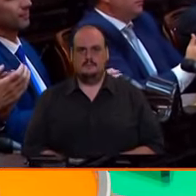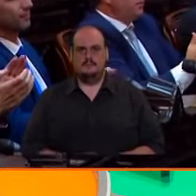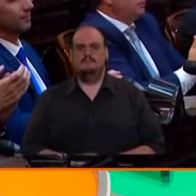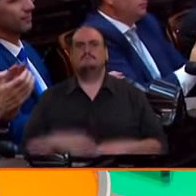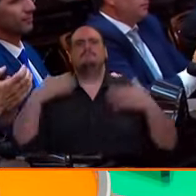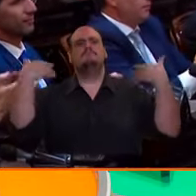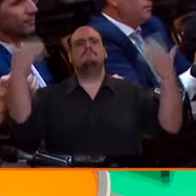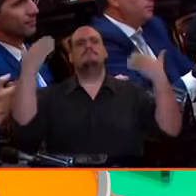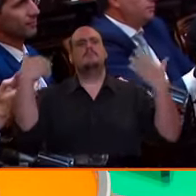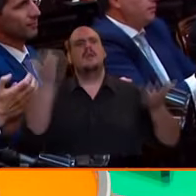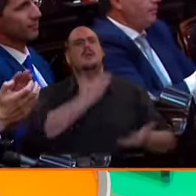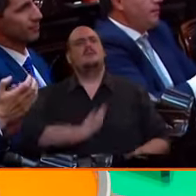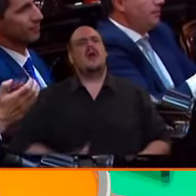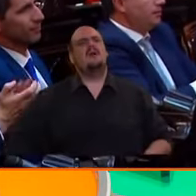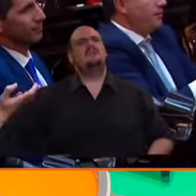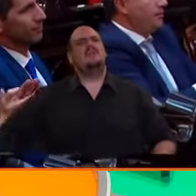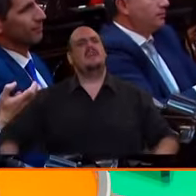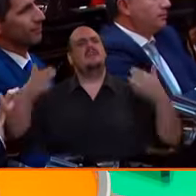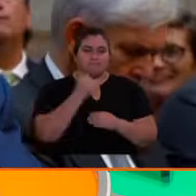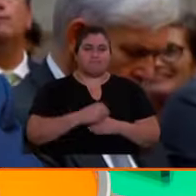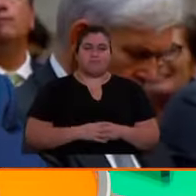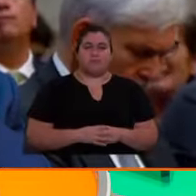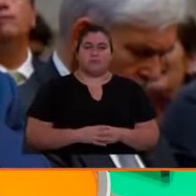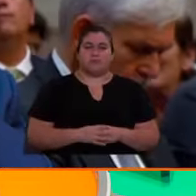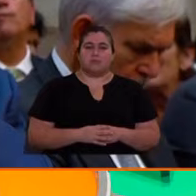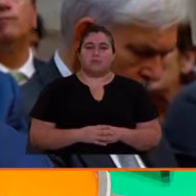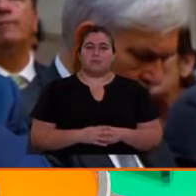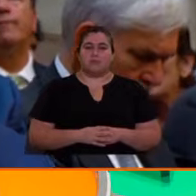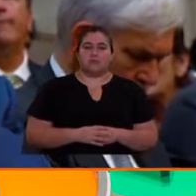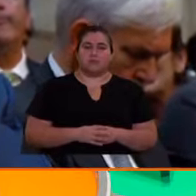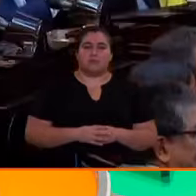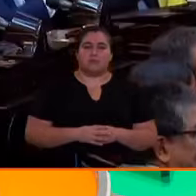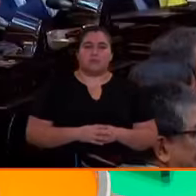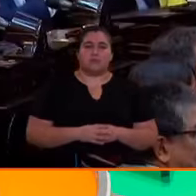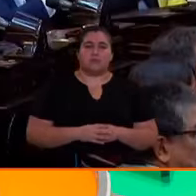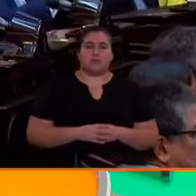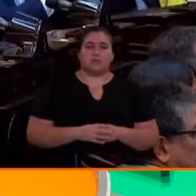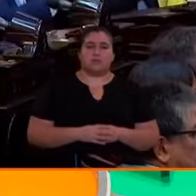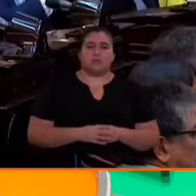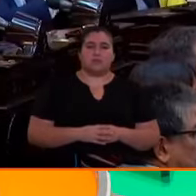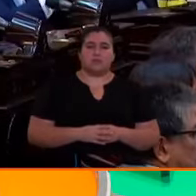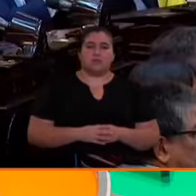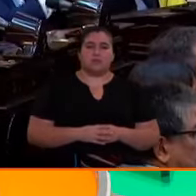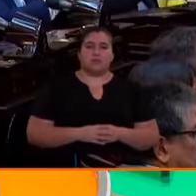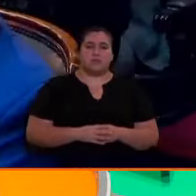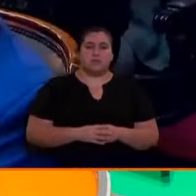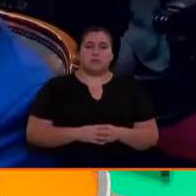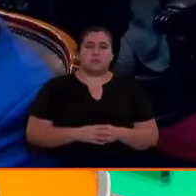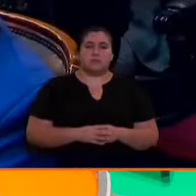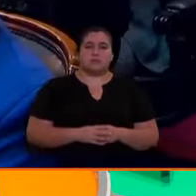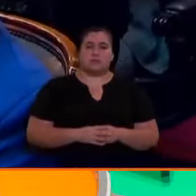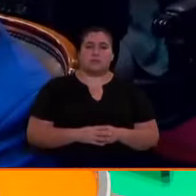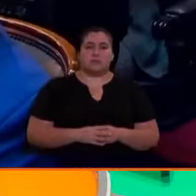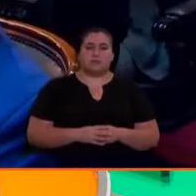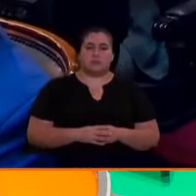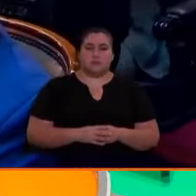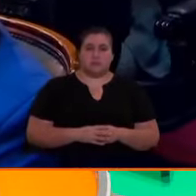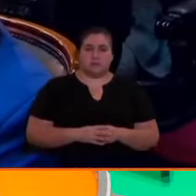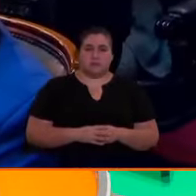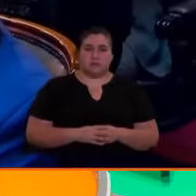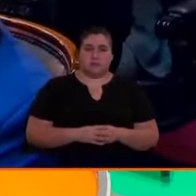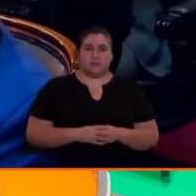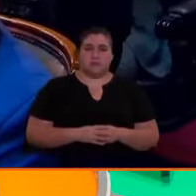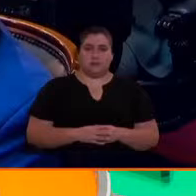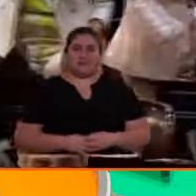sus respuestas, en cuanto a ponerse a discutir con cantantes, con conductores televisivos, en responder vía Twitter